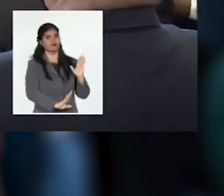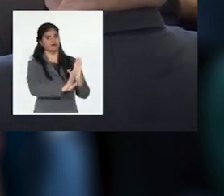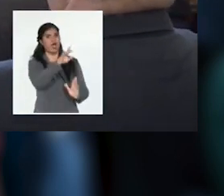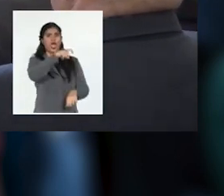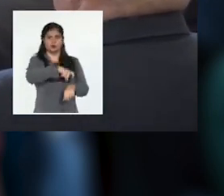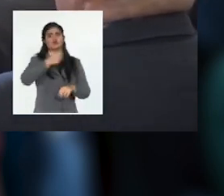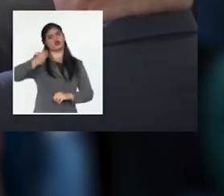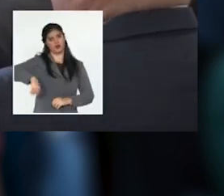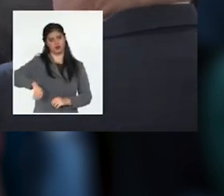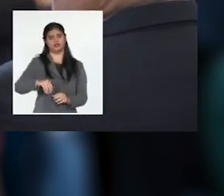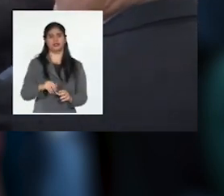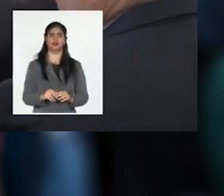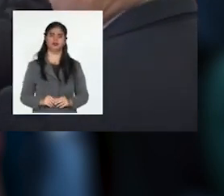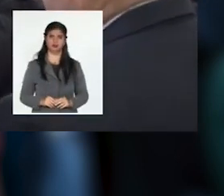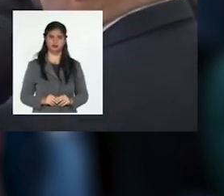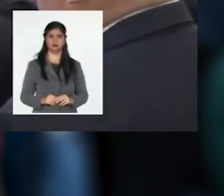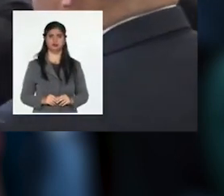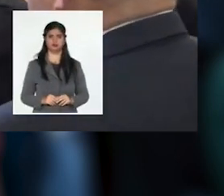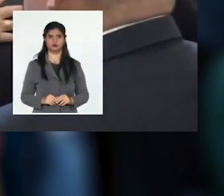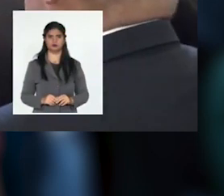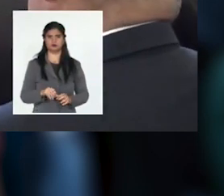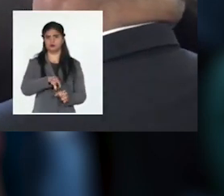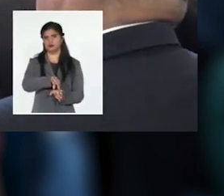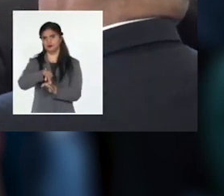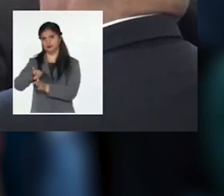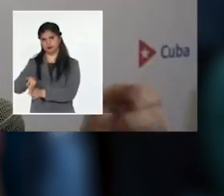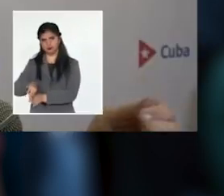El presidente lo ha dicho correctamente, si hay una unión,